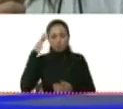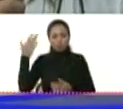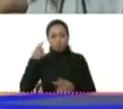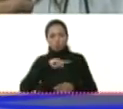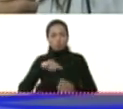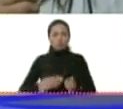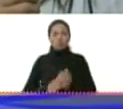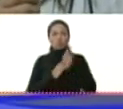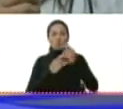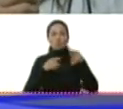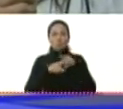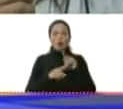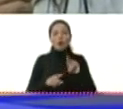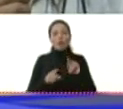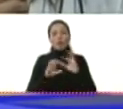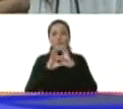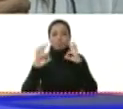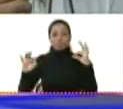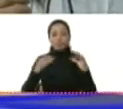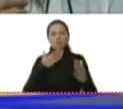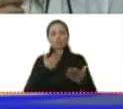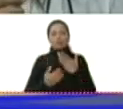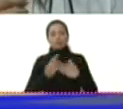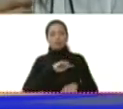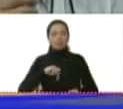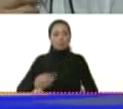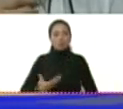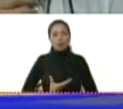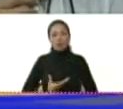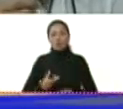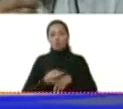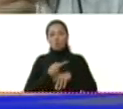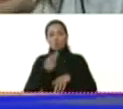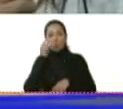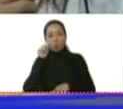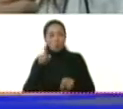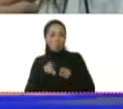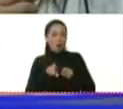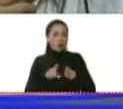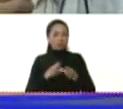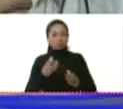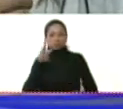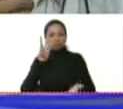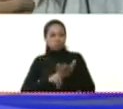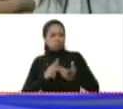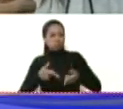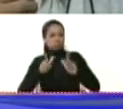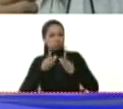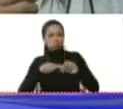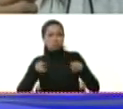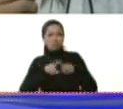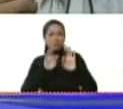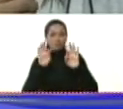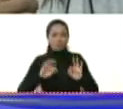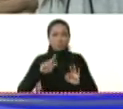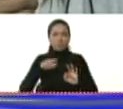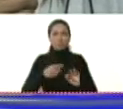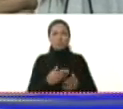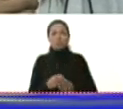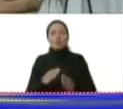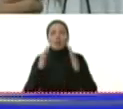nuestro comandante eterno. Gracias a nuestro alcalde, a nuestro gobernador Lacaba, por hacer cumplir este sueño de tener una casa